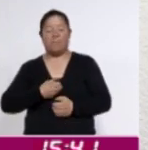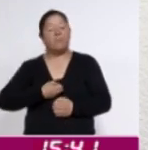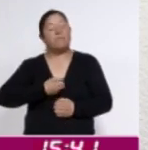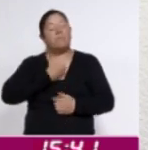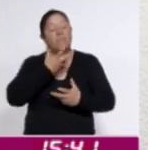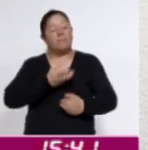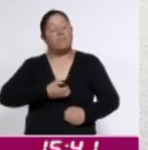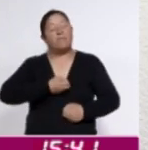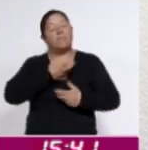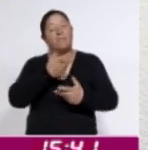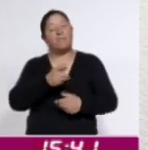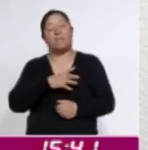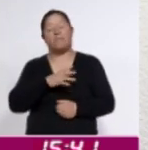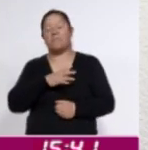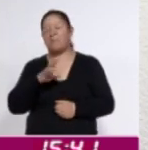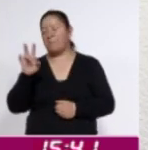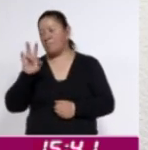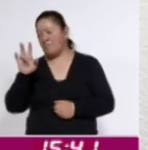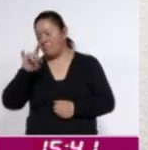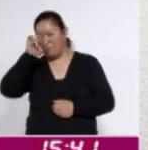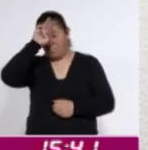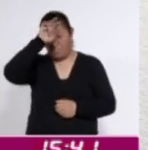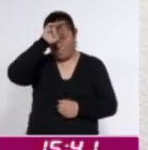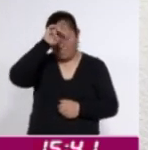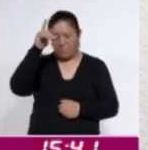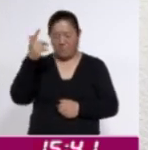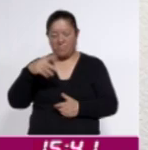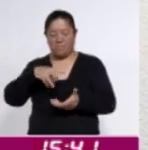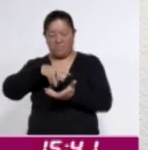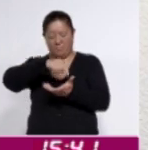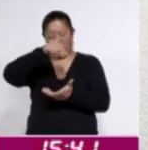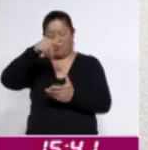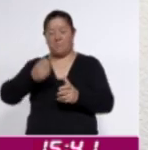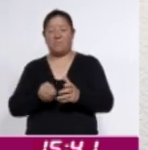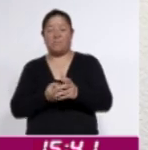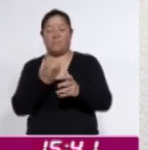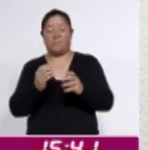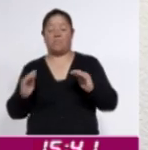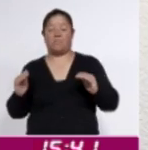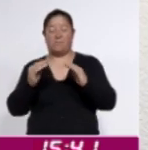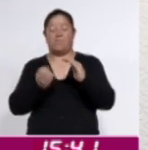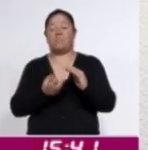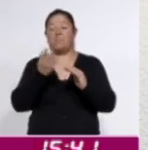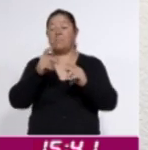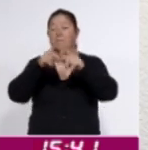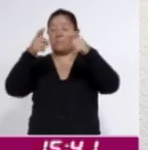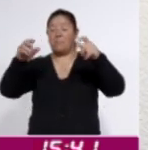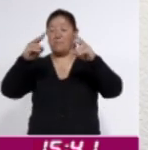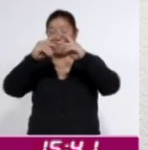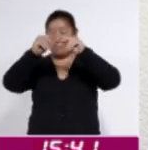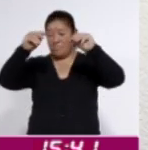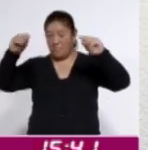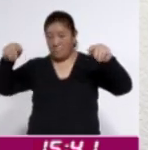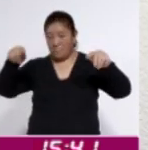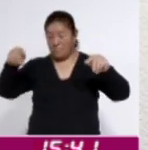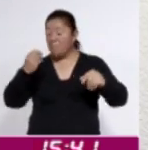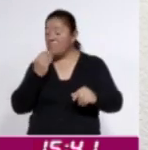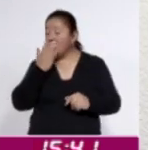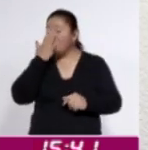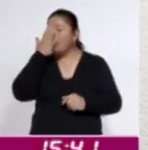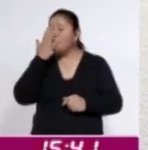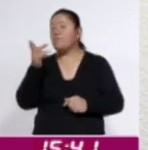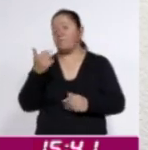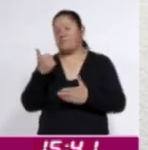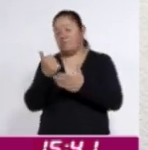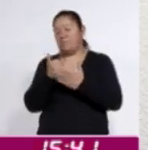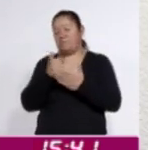los virus, las cenizas de Popocatépetl u otras cosas, nos ayudan esa hidratación que tenemos a hacer